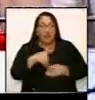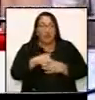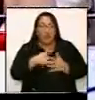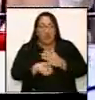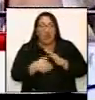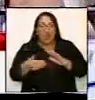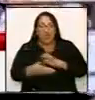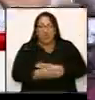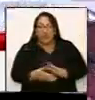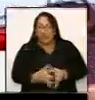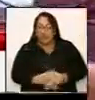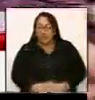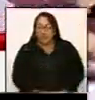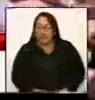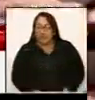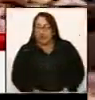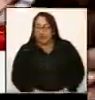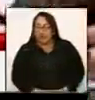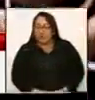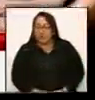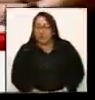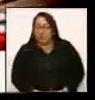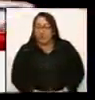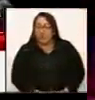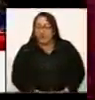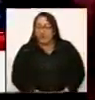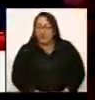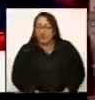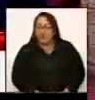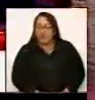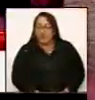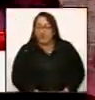archivamiento de la opción legislativa, levante la mano, que aprobado por unanimidad.